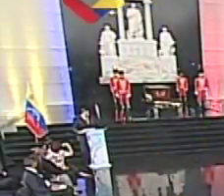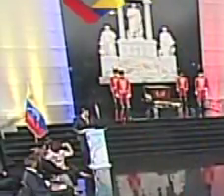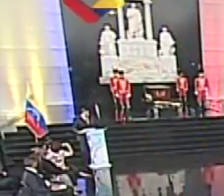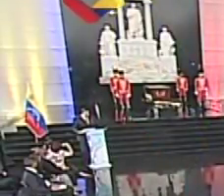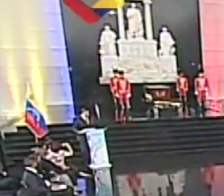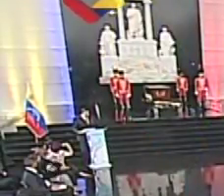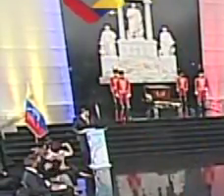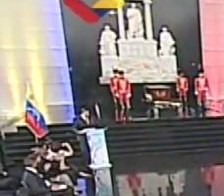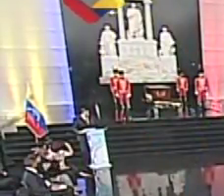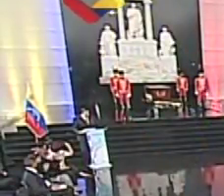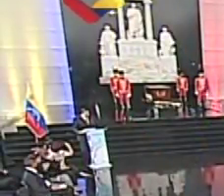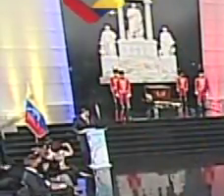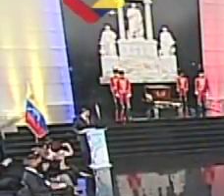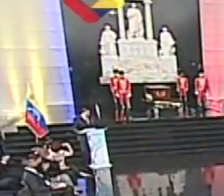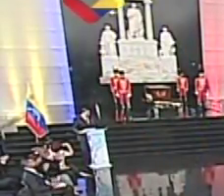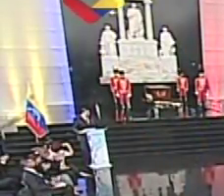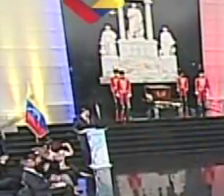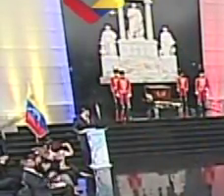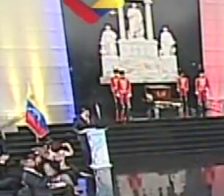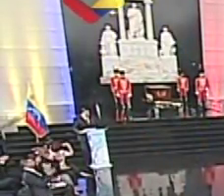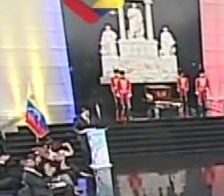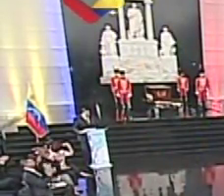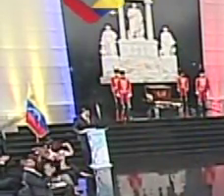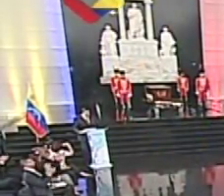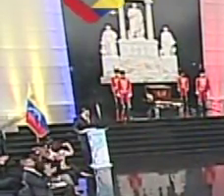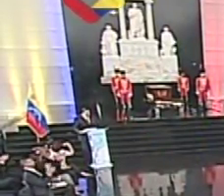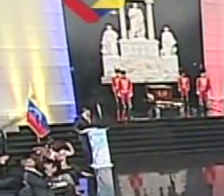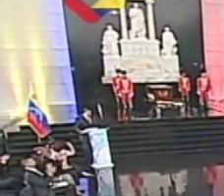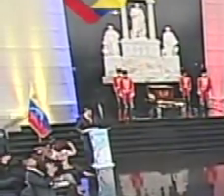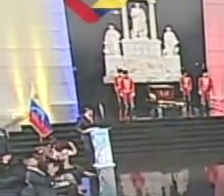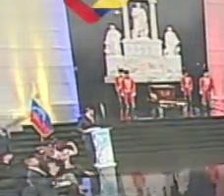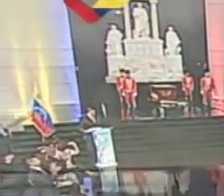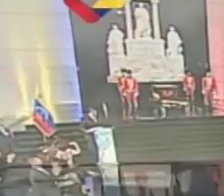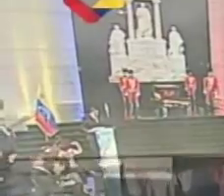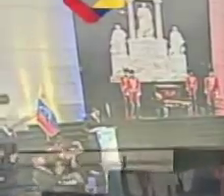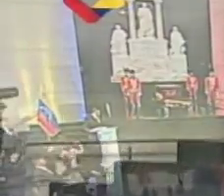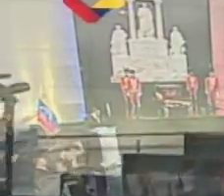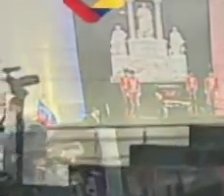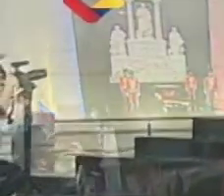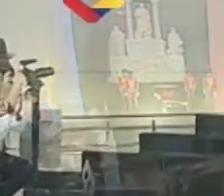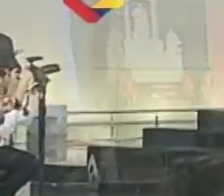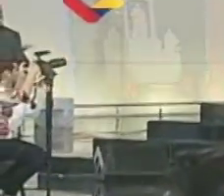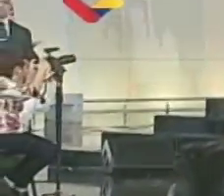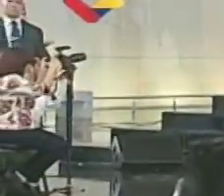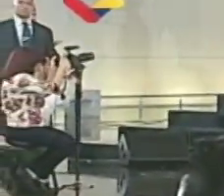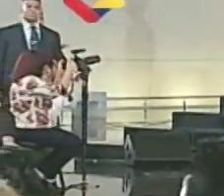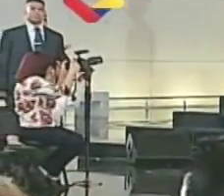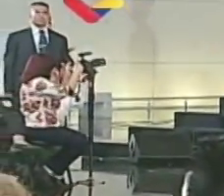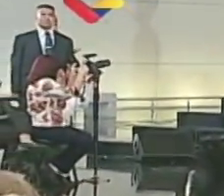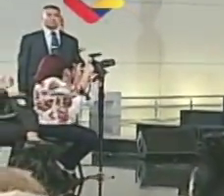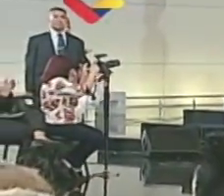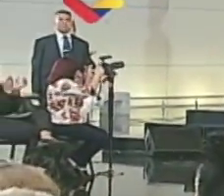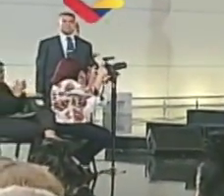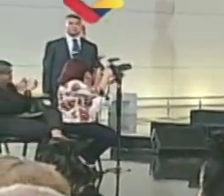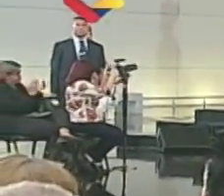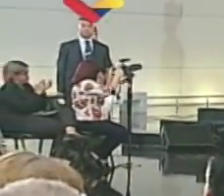temprano que tarde nuestro país verá la victoria diplomática, política, económica.